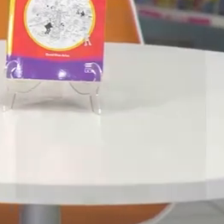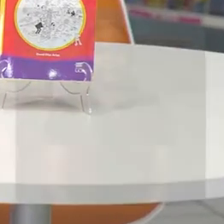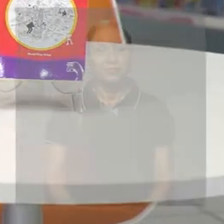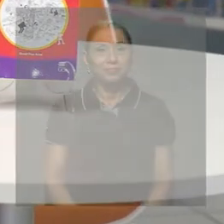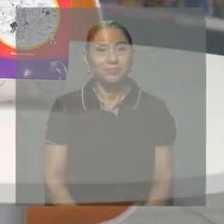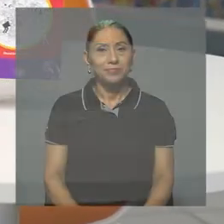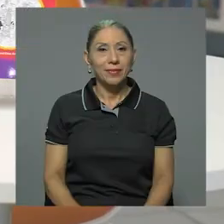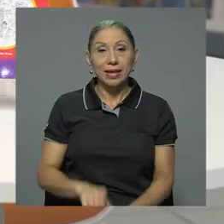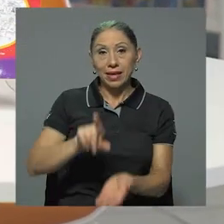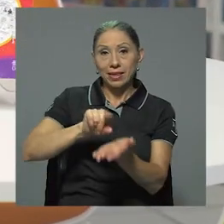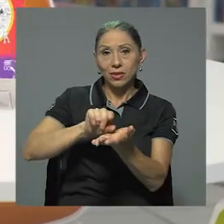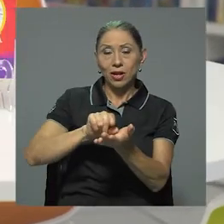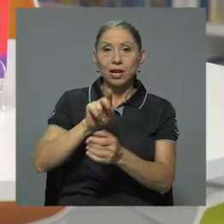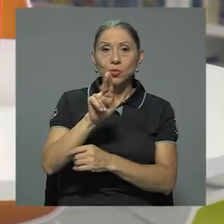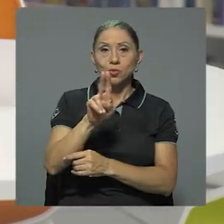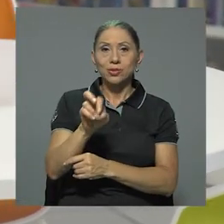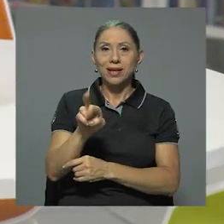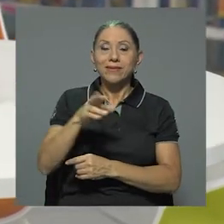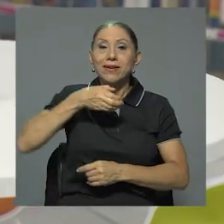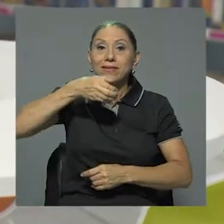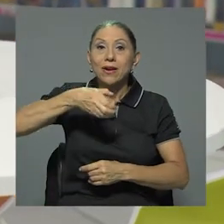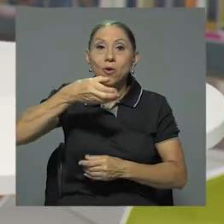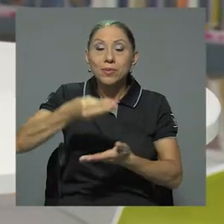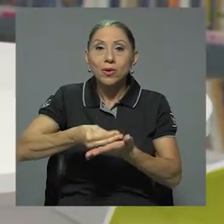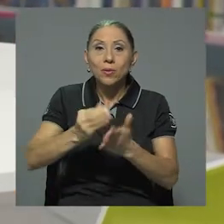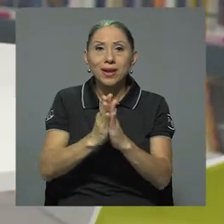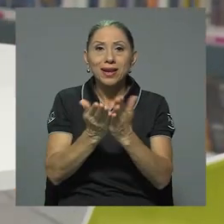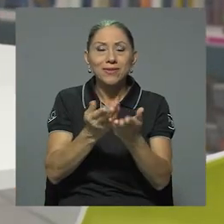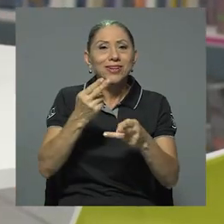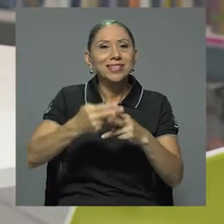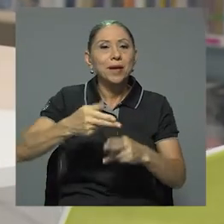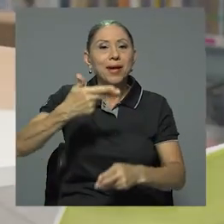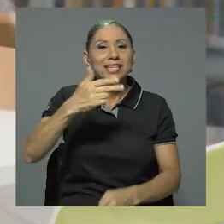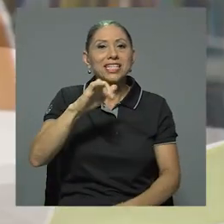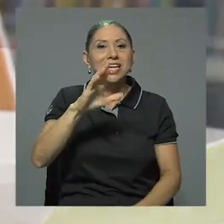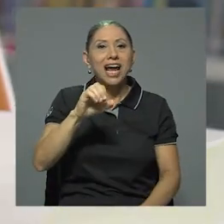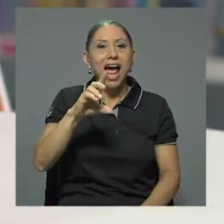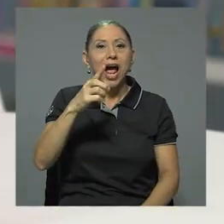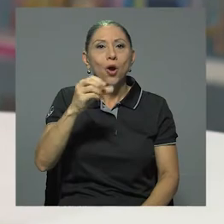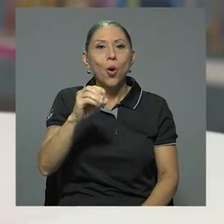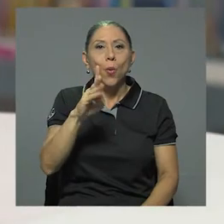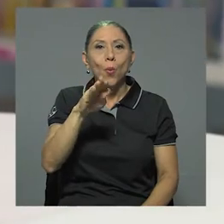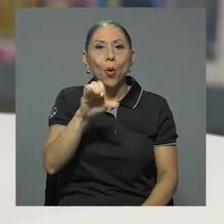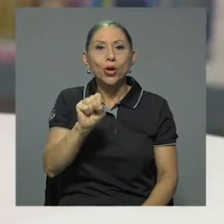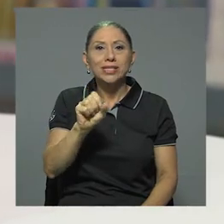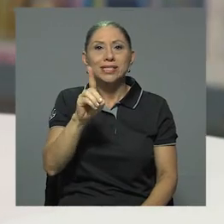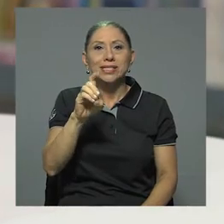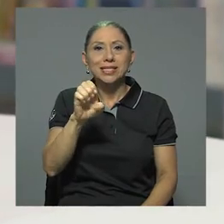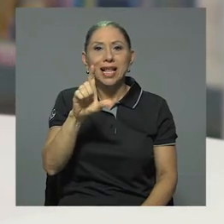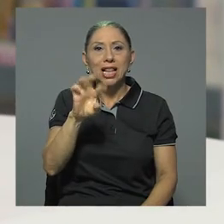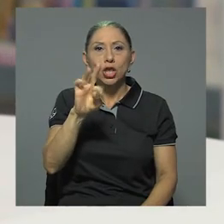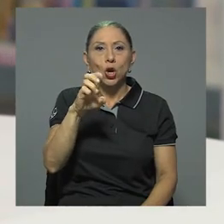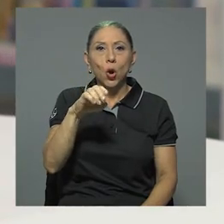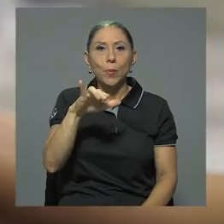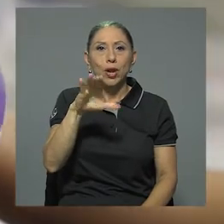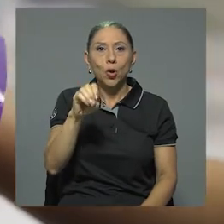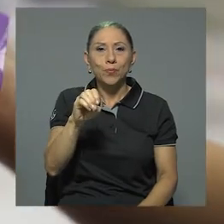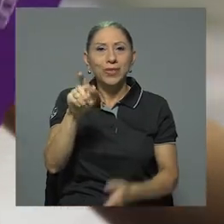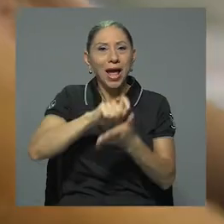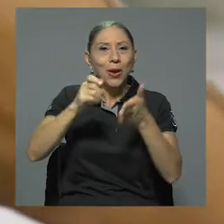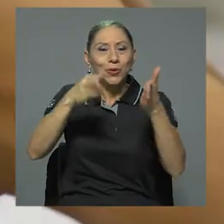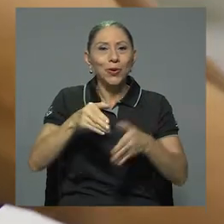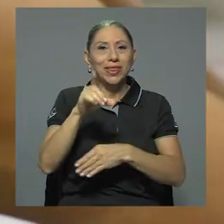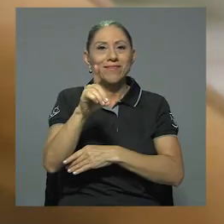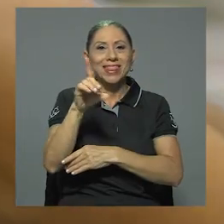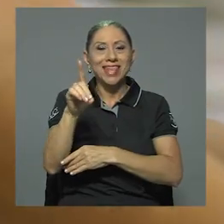La editorial UCR les recomienda el libro Chicago Voice del Trópico, del autor David Díaz Arias. Este